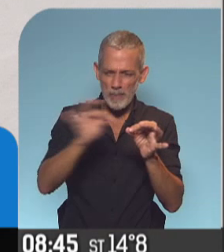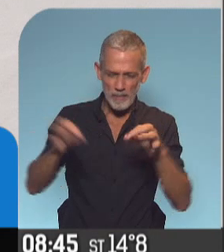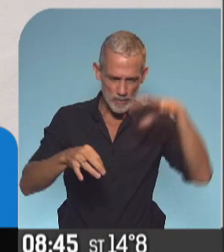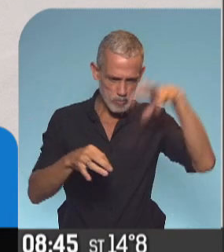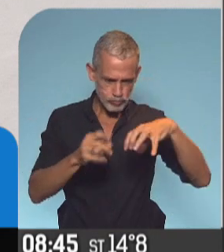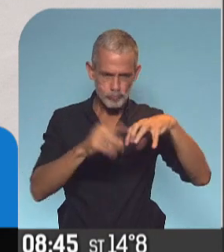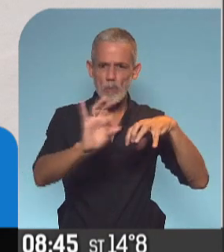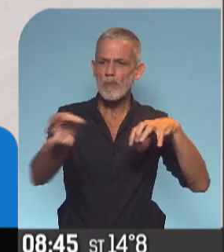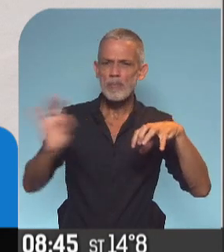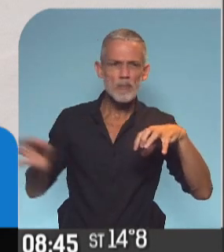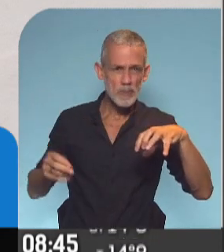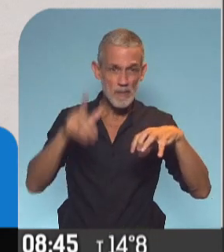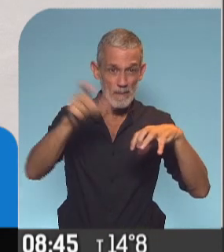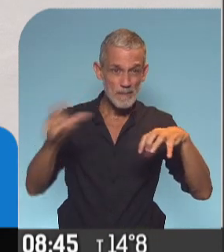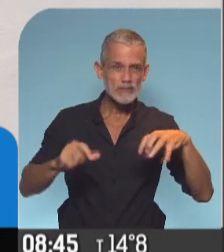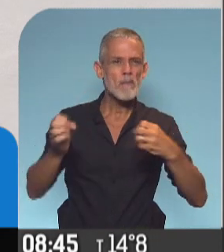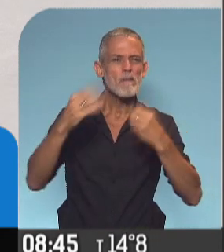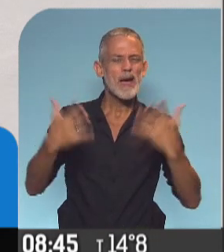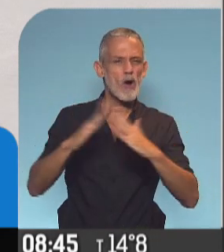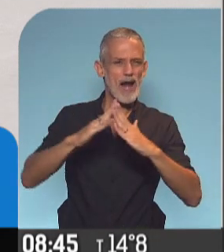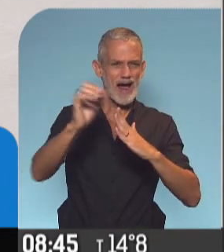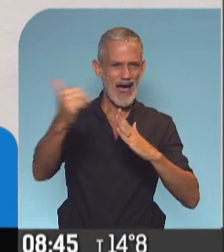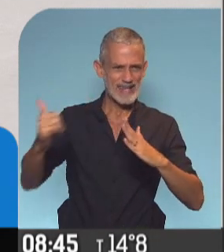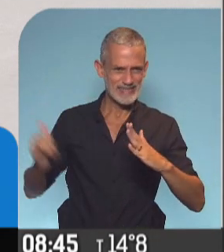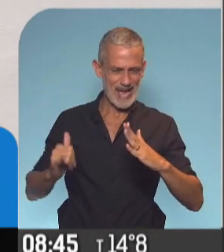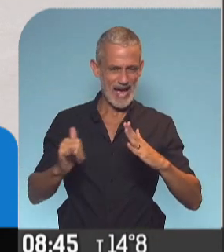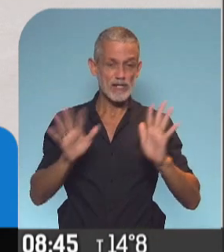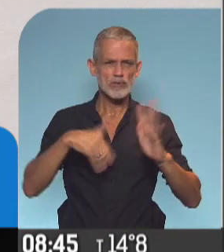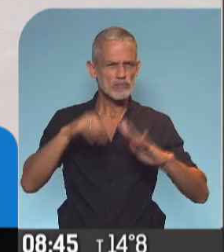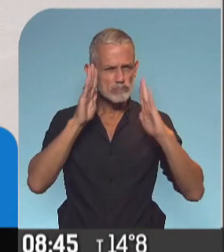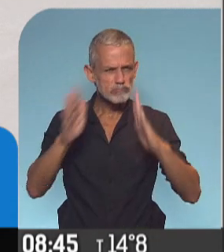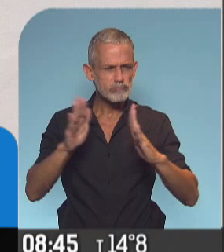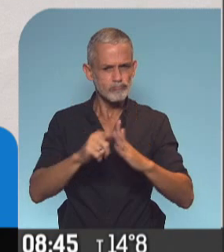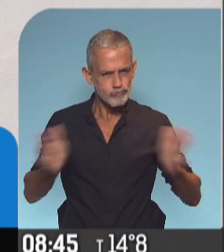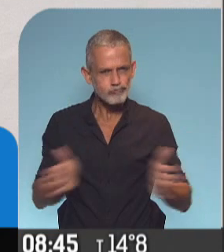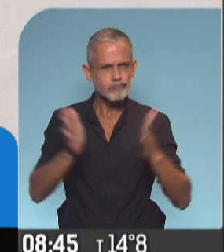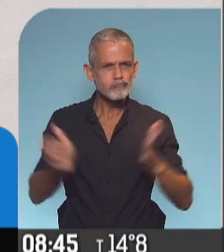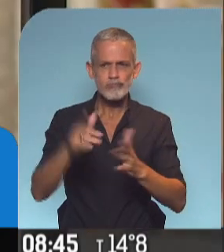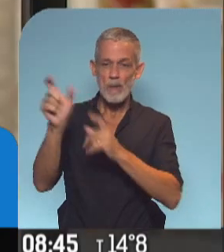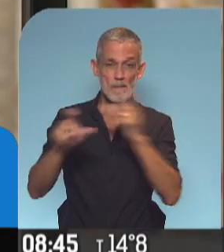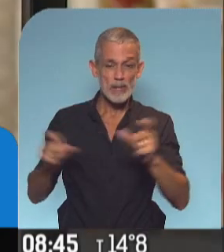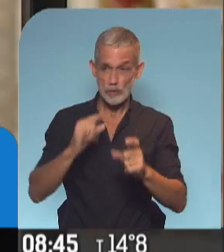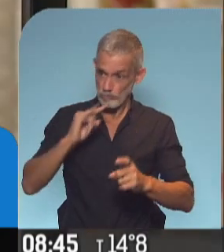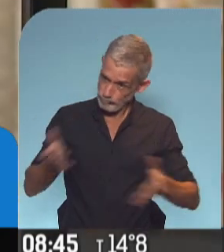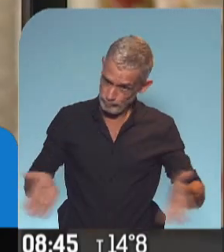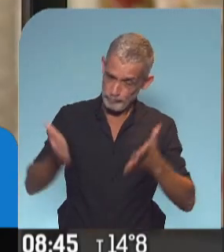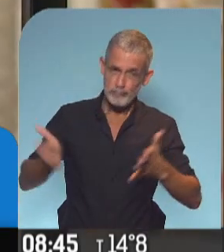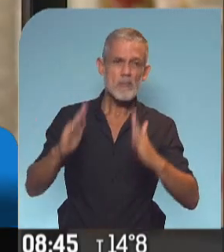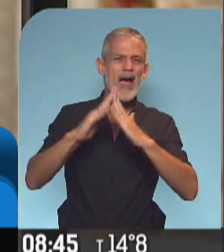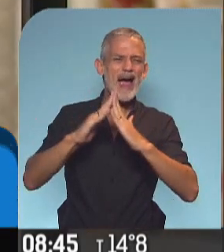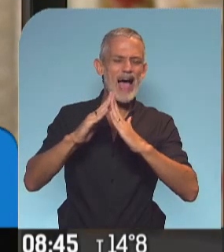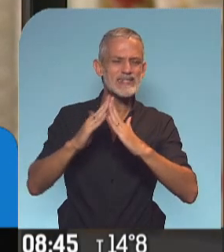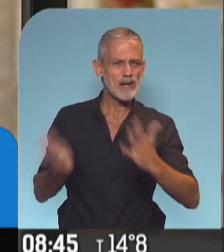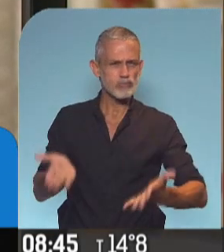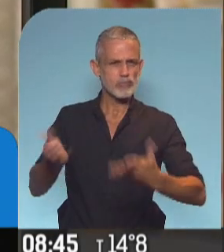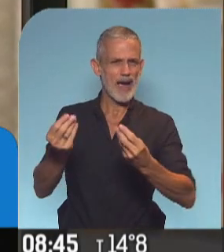corralones a mejorar su vivienda nos enfocamos en la promoción de la persona a través de la vivienda